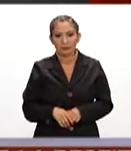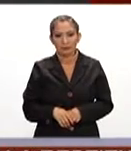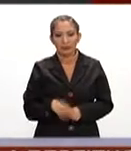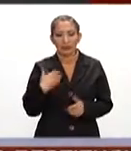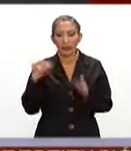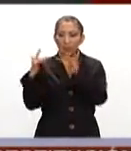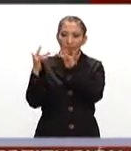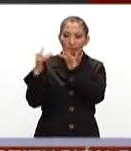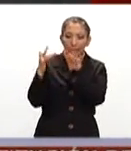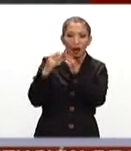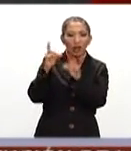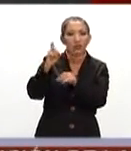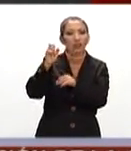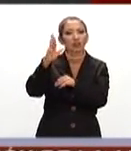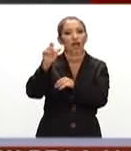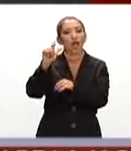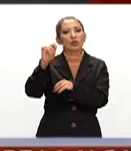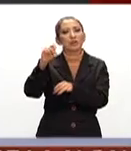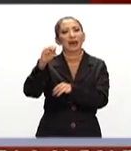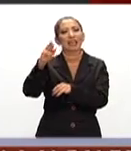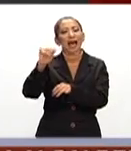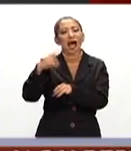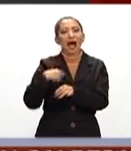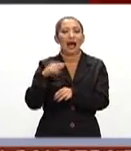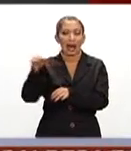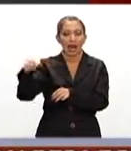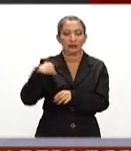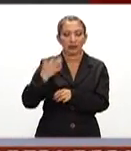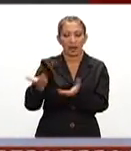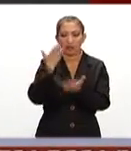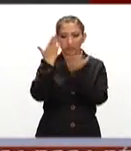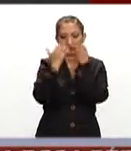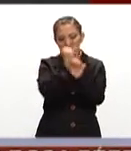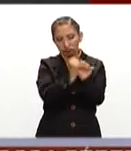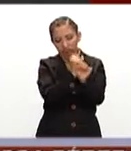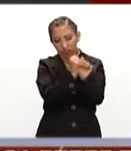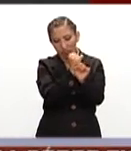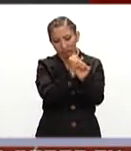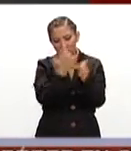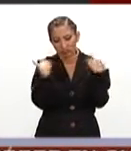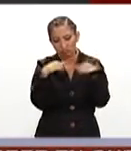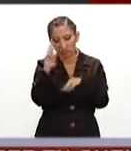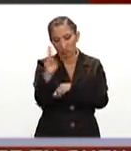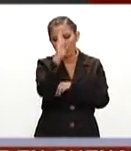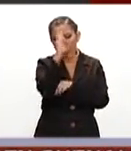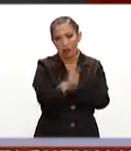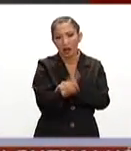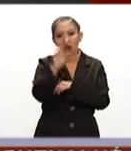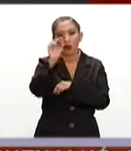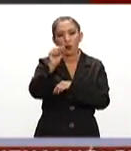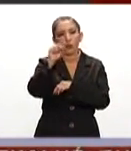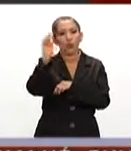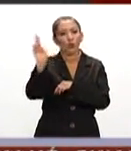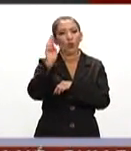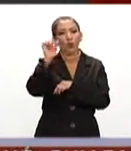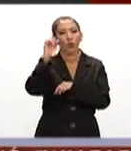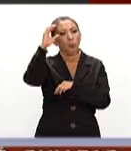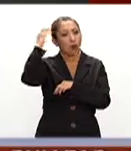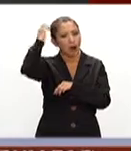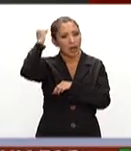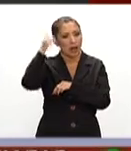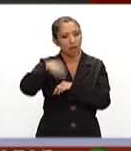Hacemos contacto con la doctora Luz María González Robledo. Ella es académica e investigadora de la Universidad Autónoma del Estado de